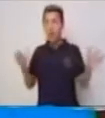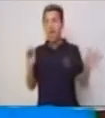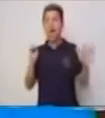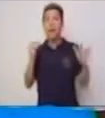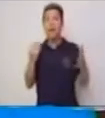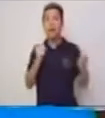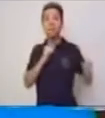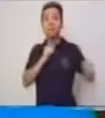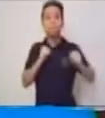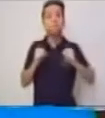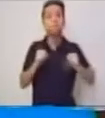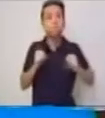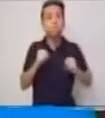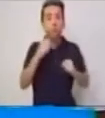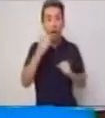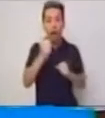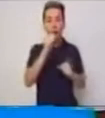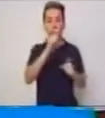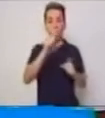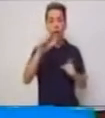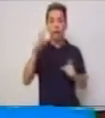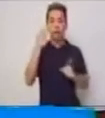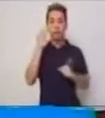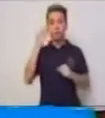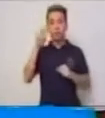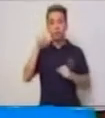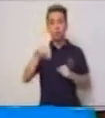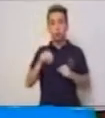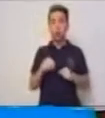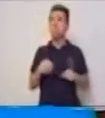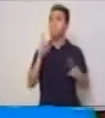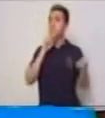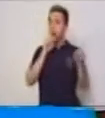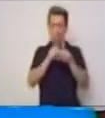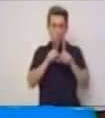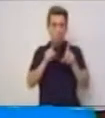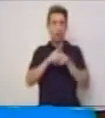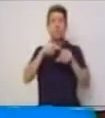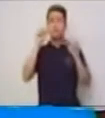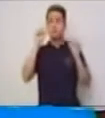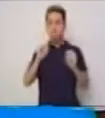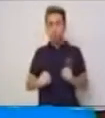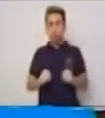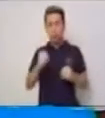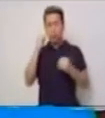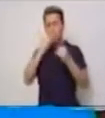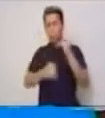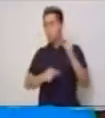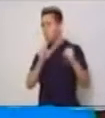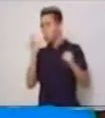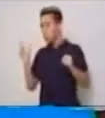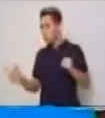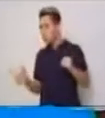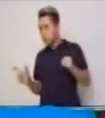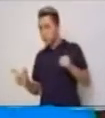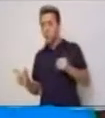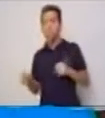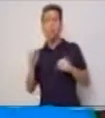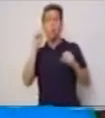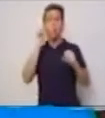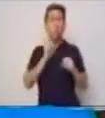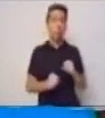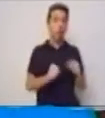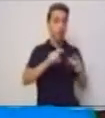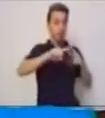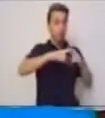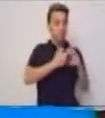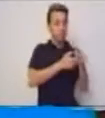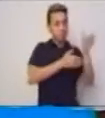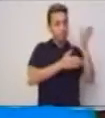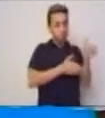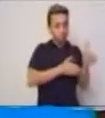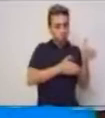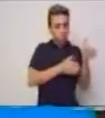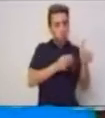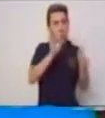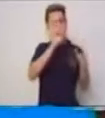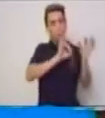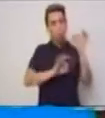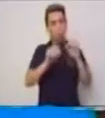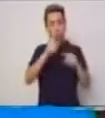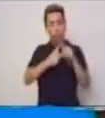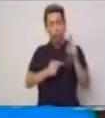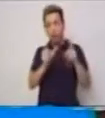al final, al inicio o incluso puede estar dividido o seccionado y con